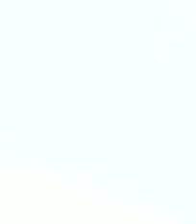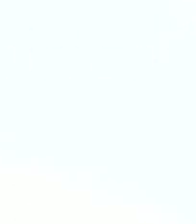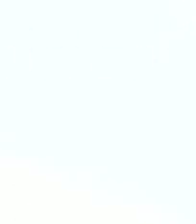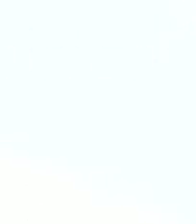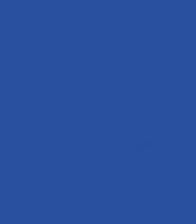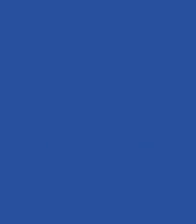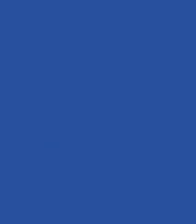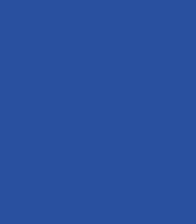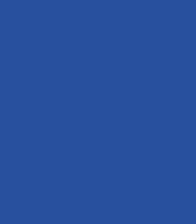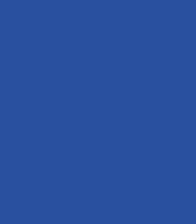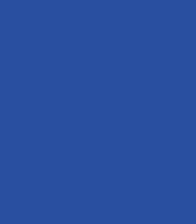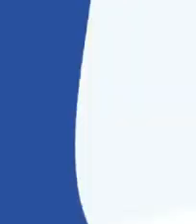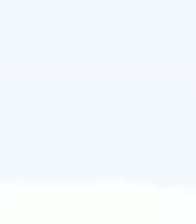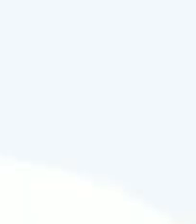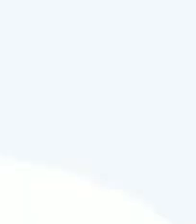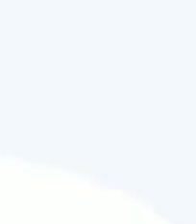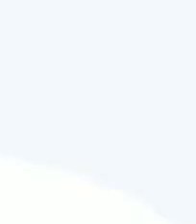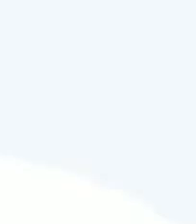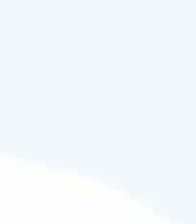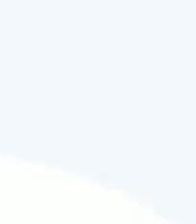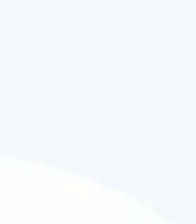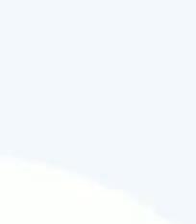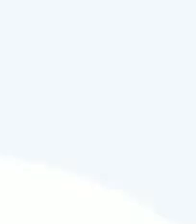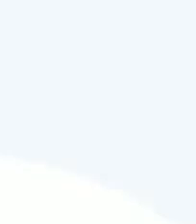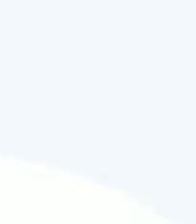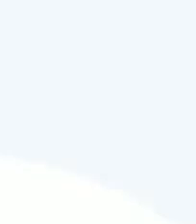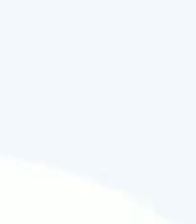Aprendo en casa.